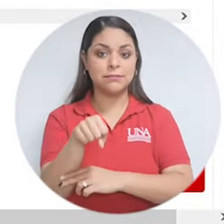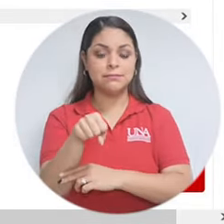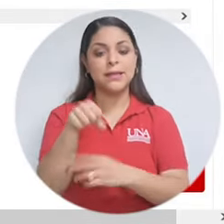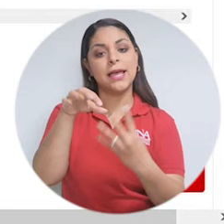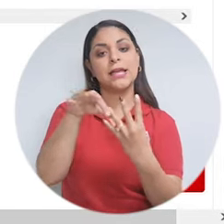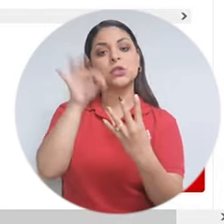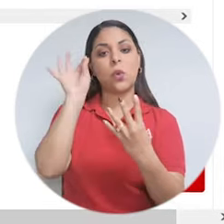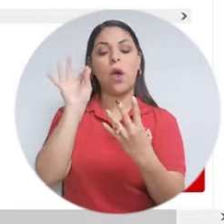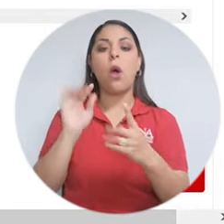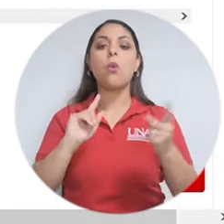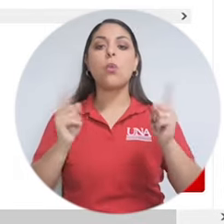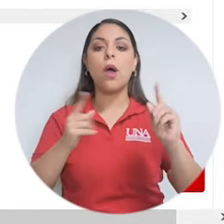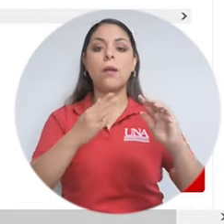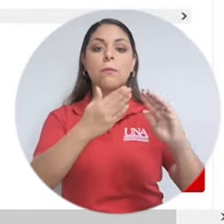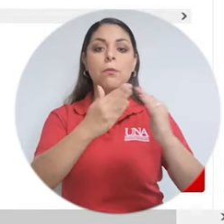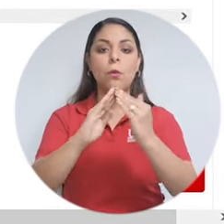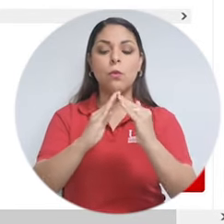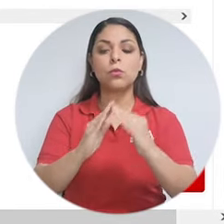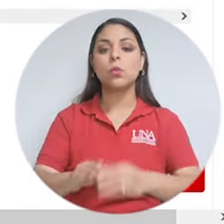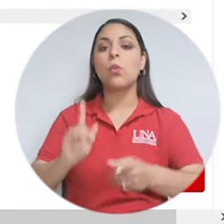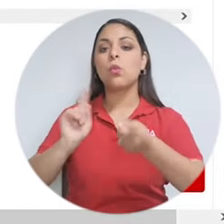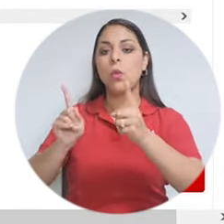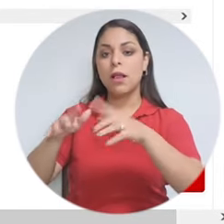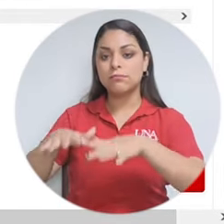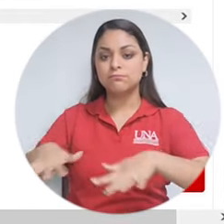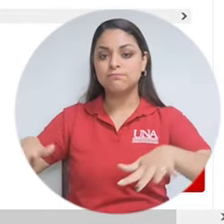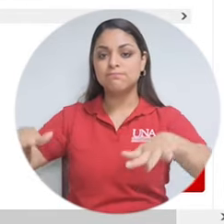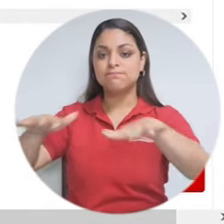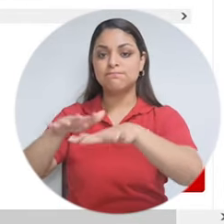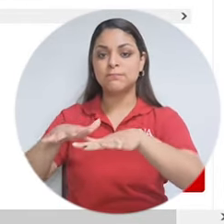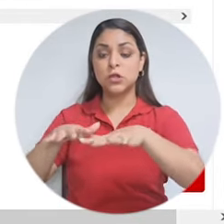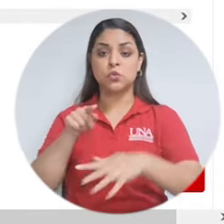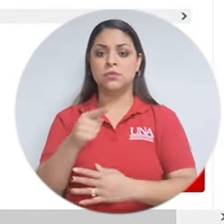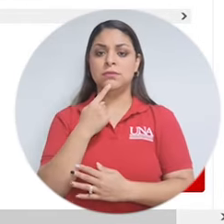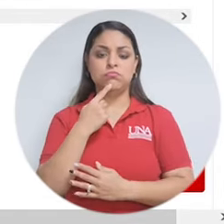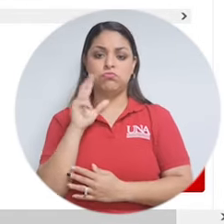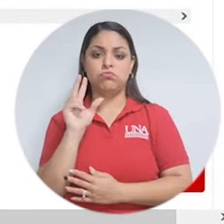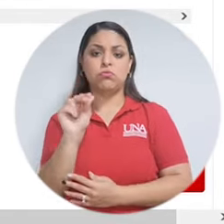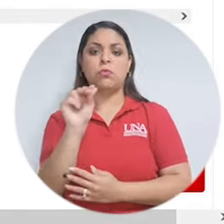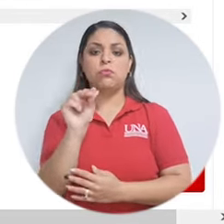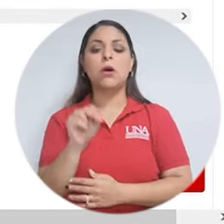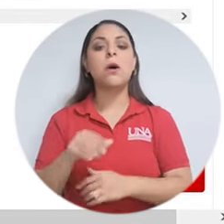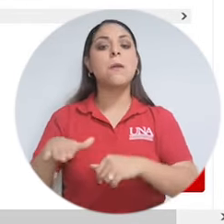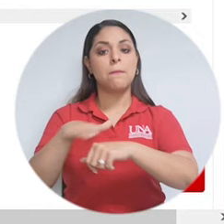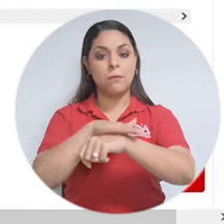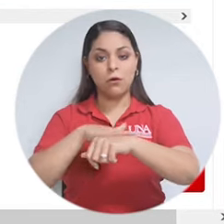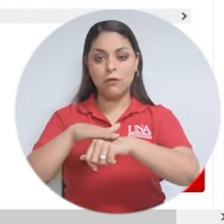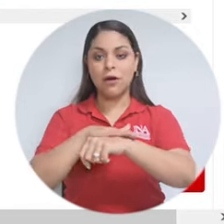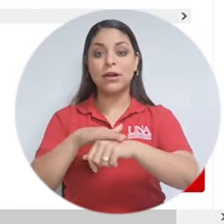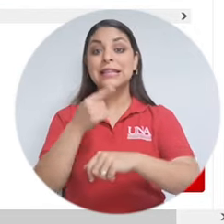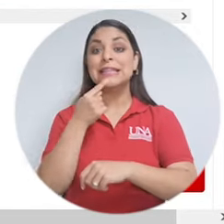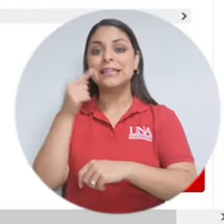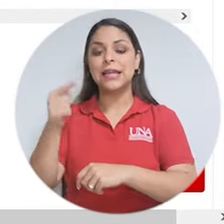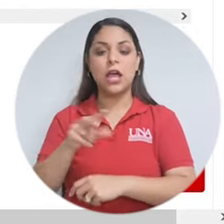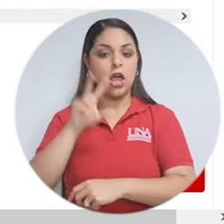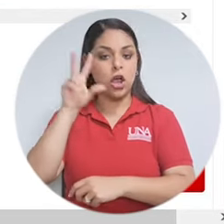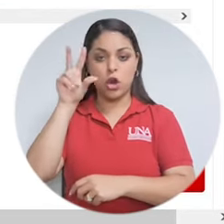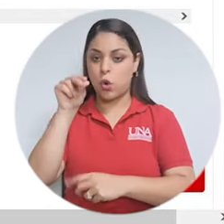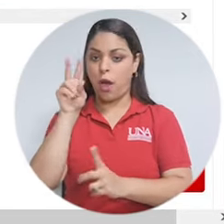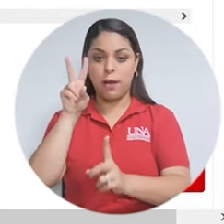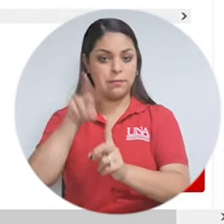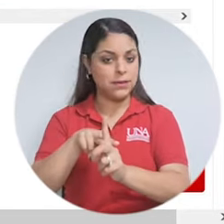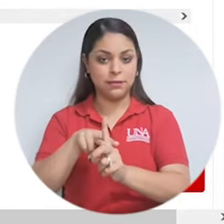sí, seleccione el pueblo y el territorio. Si su respuesta es no, por favor, ubique No